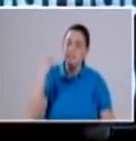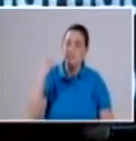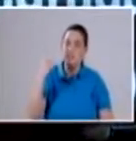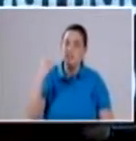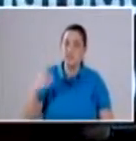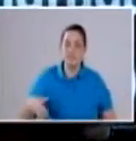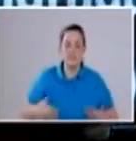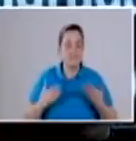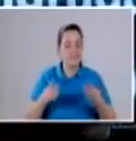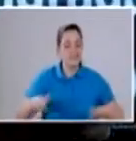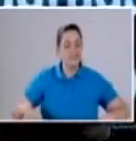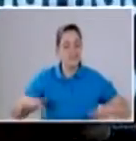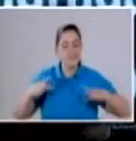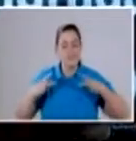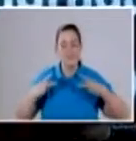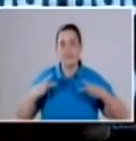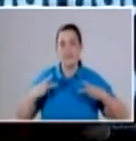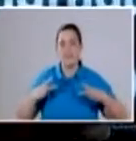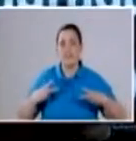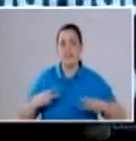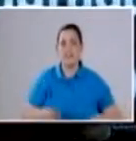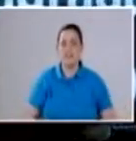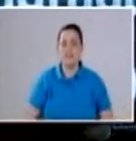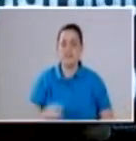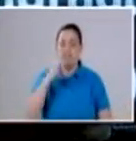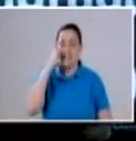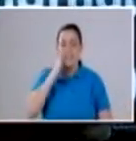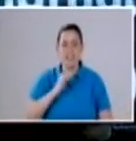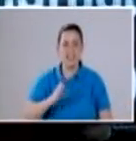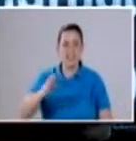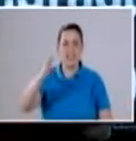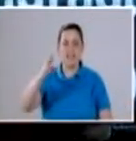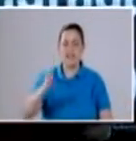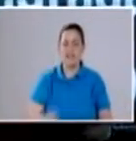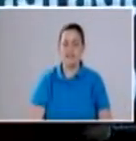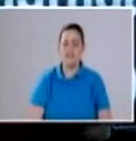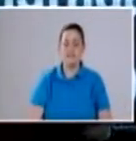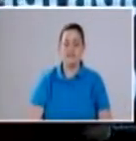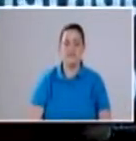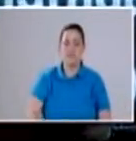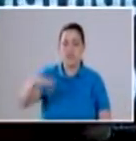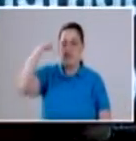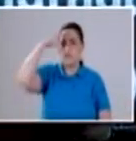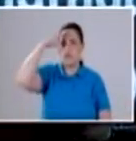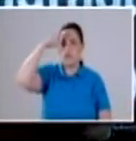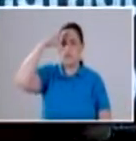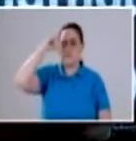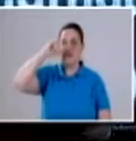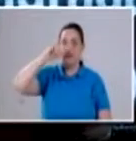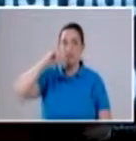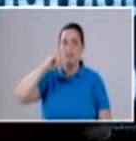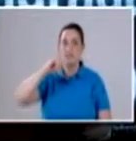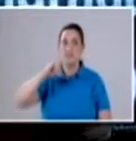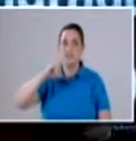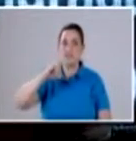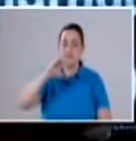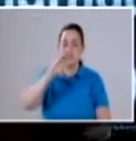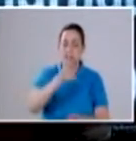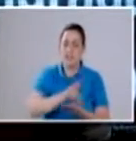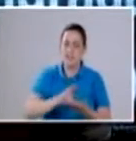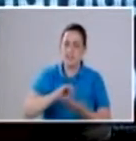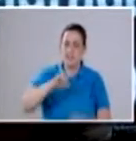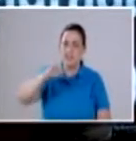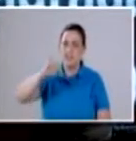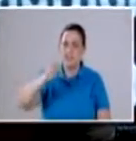Te dan la vida en abundancia. Te dan la vida en abundancia. Conquistas Jericó, Canaán,